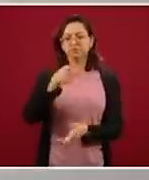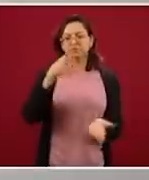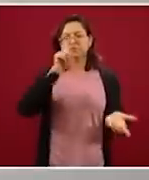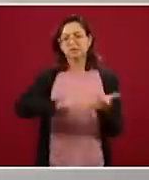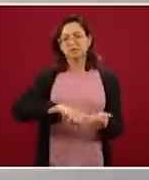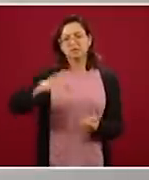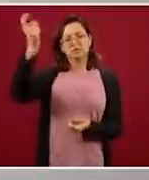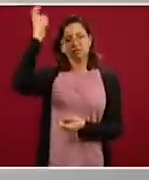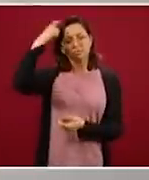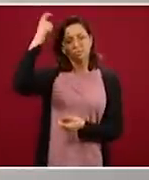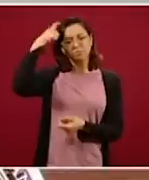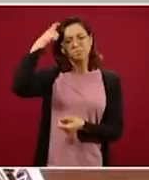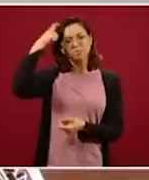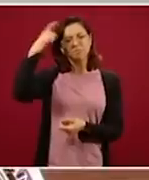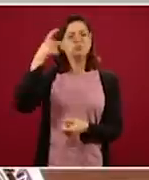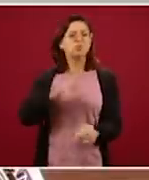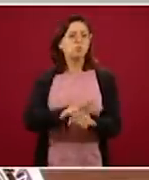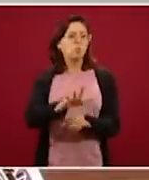pensando?